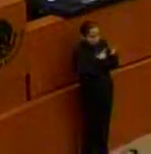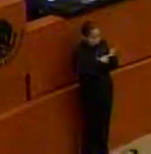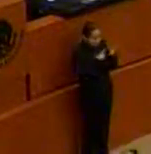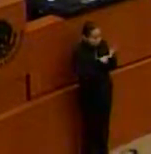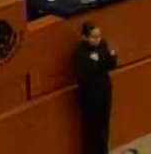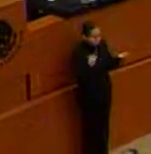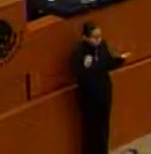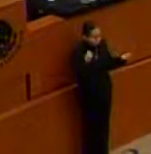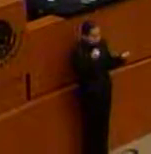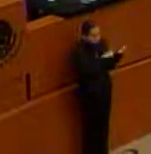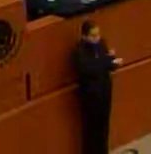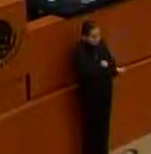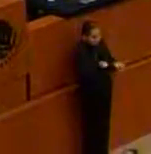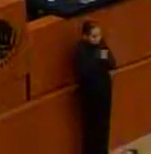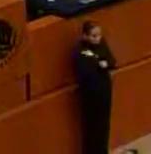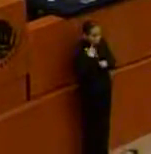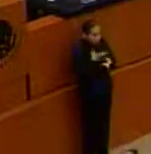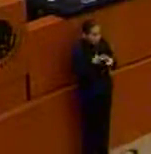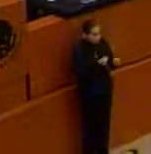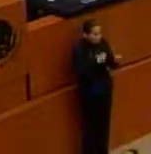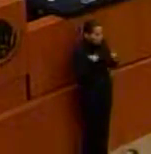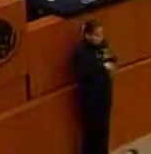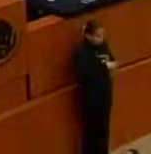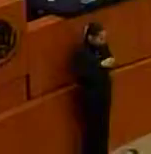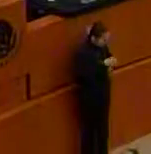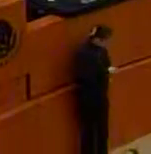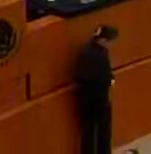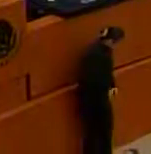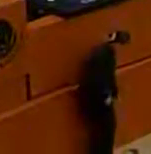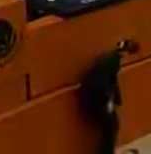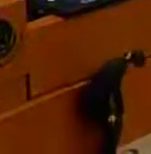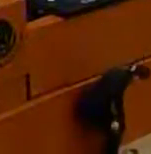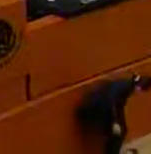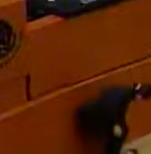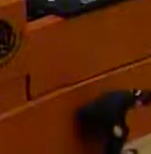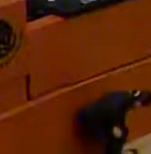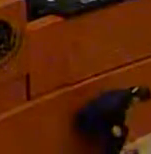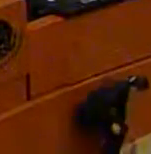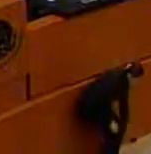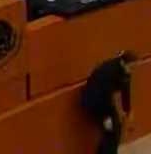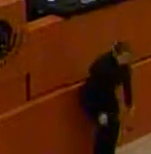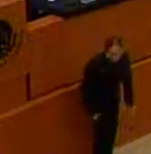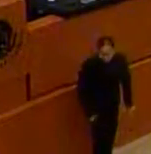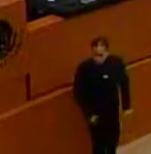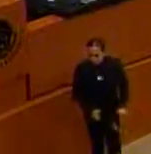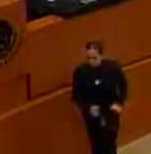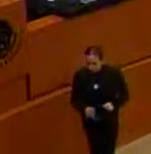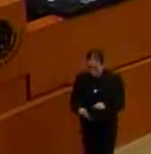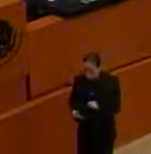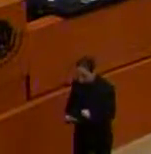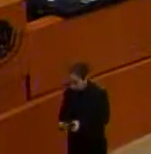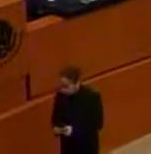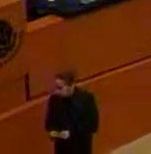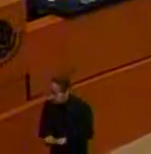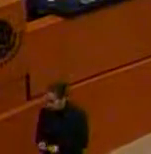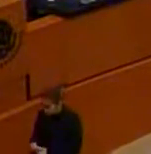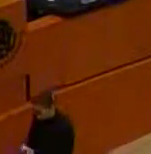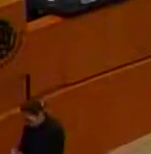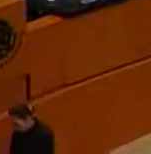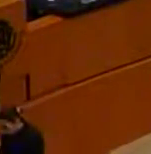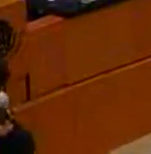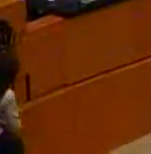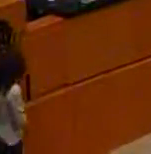cuarto, la transferencia de titularidad de bienes inmuebles. En fin, claro, la idea es que de estos